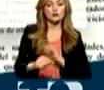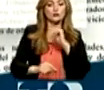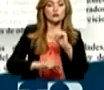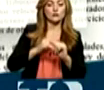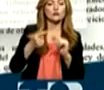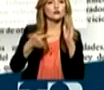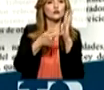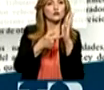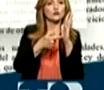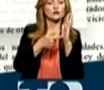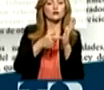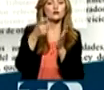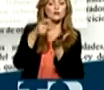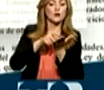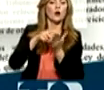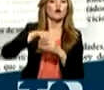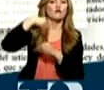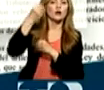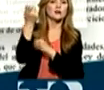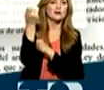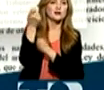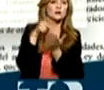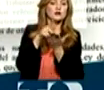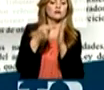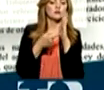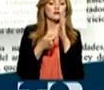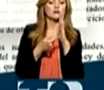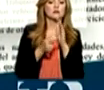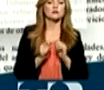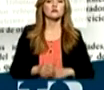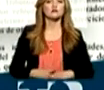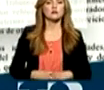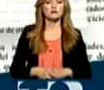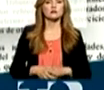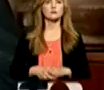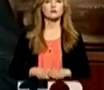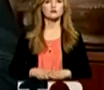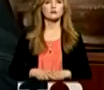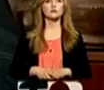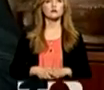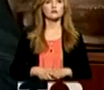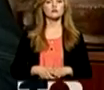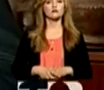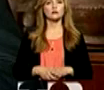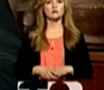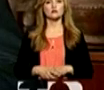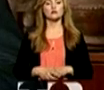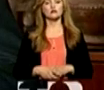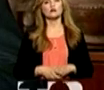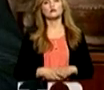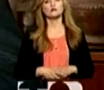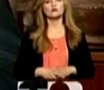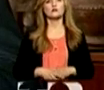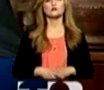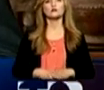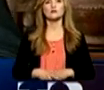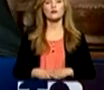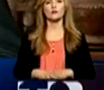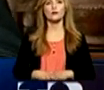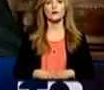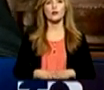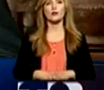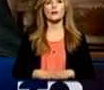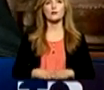del impuesto a la salida de divisas previo dictamen favorable del ente rector de las finanzas públicas. Tendría que estar acompañado por una medida que a su